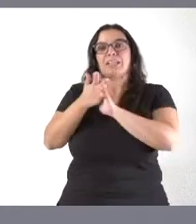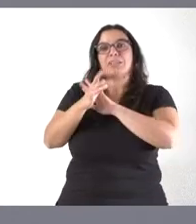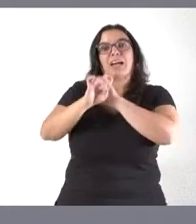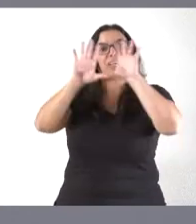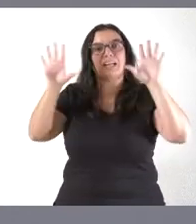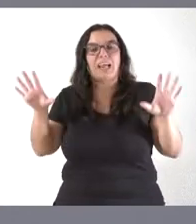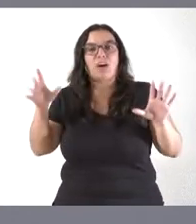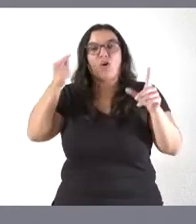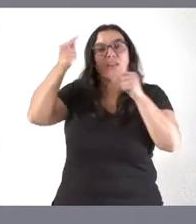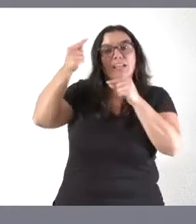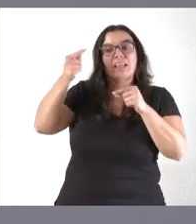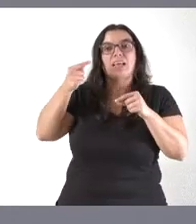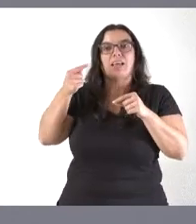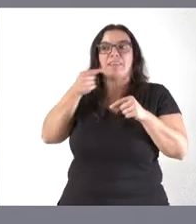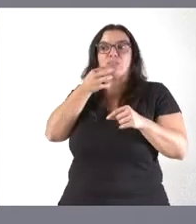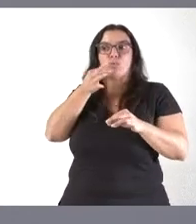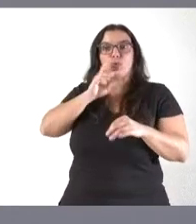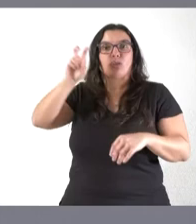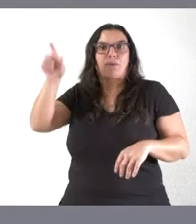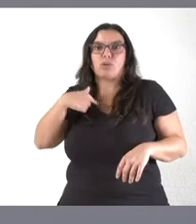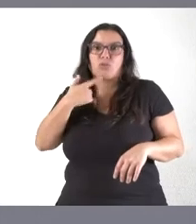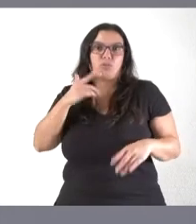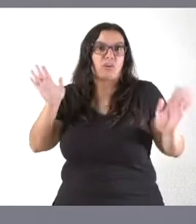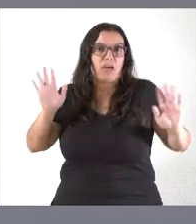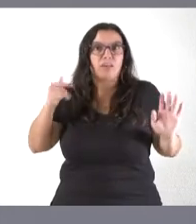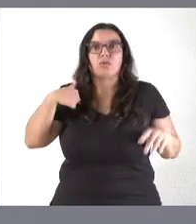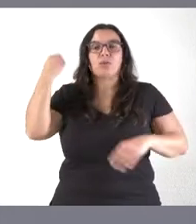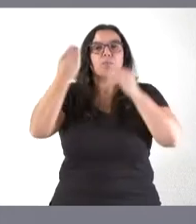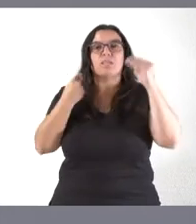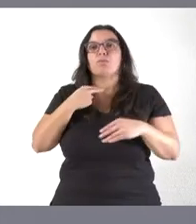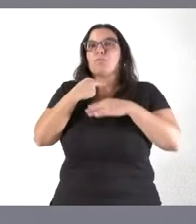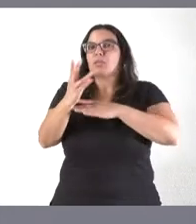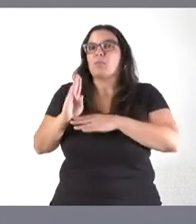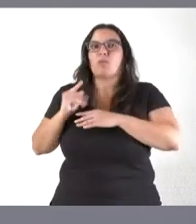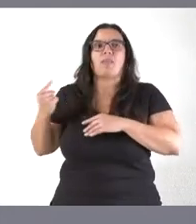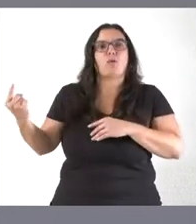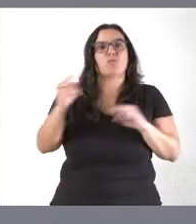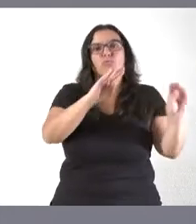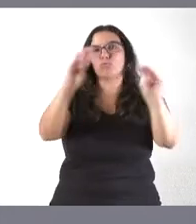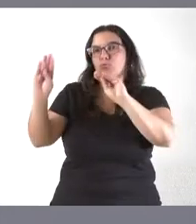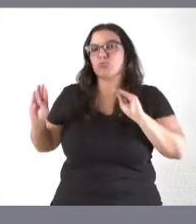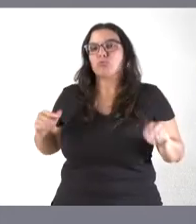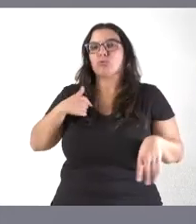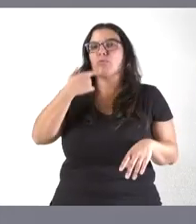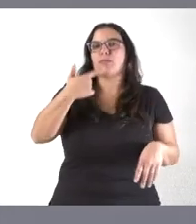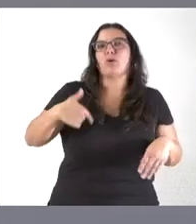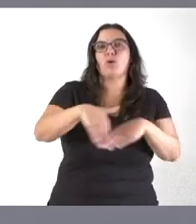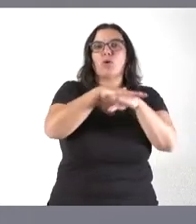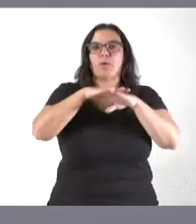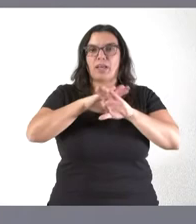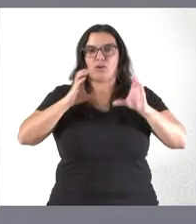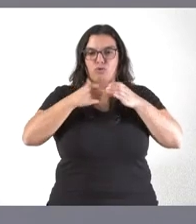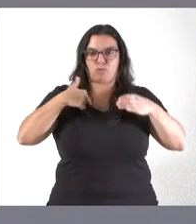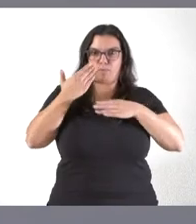matizar las palabras de nadie yo creo que cada cual puede ser un buen portavoz de sí mismo yo le puedo decir la posición del gobierno y en este punto